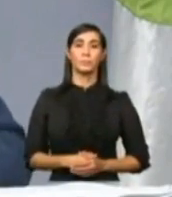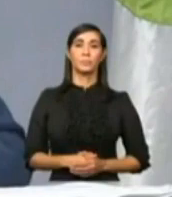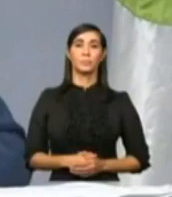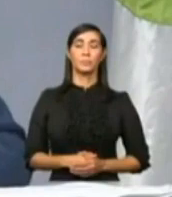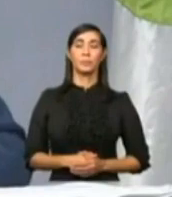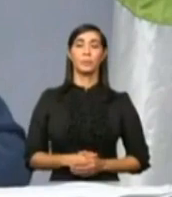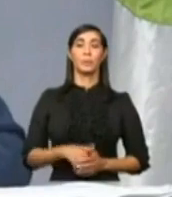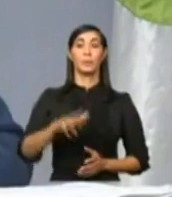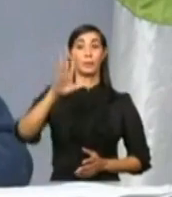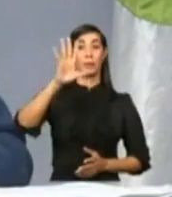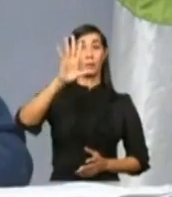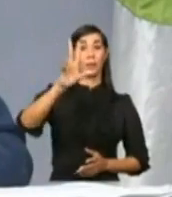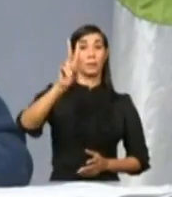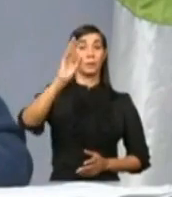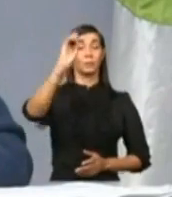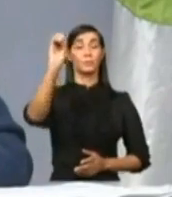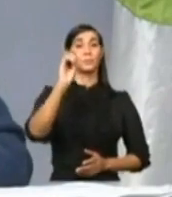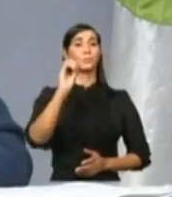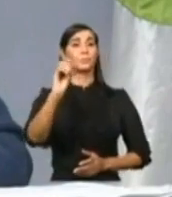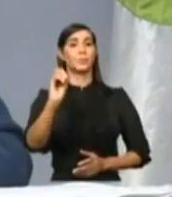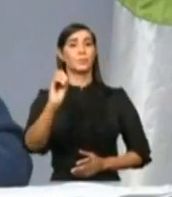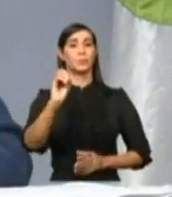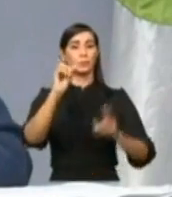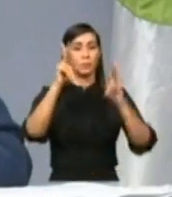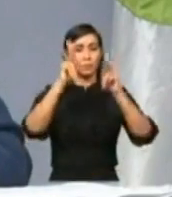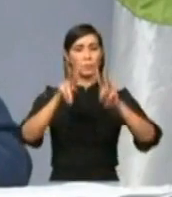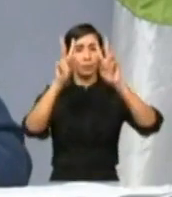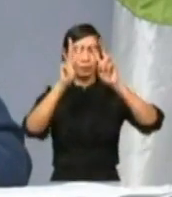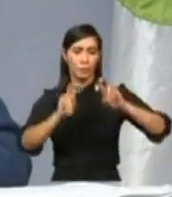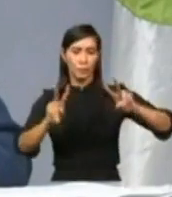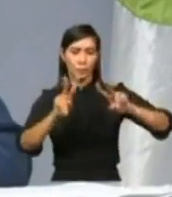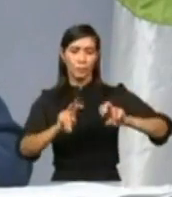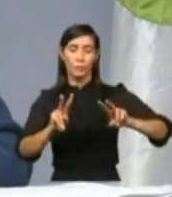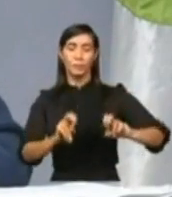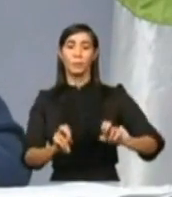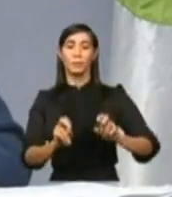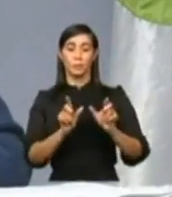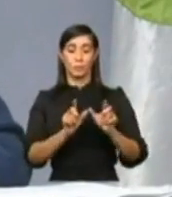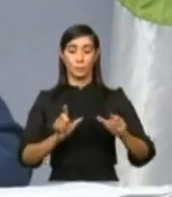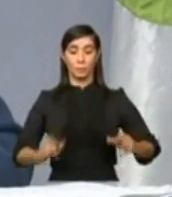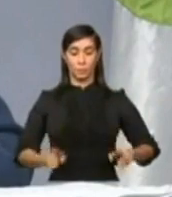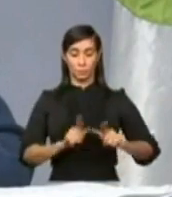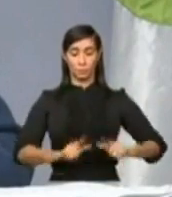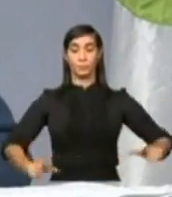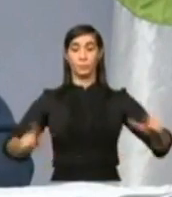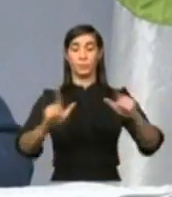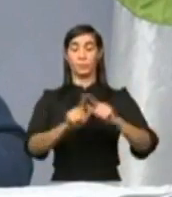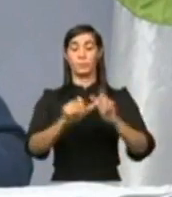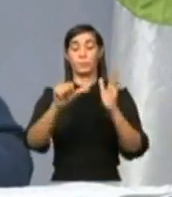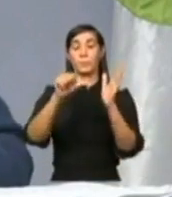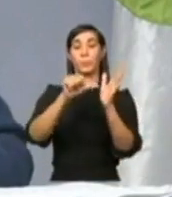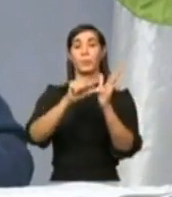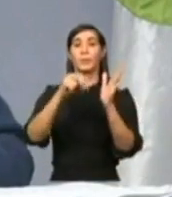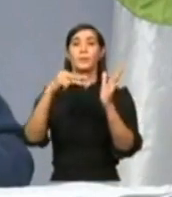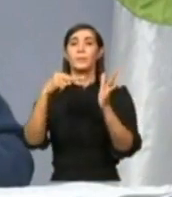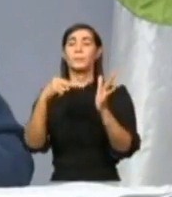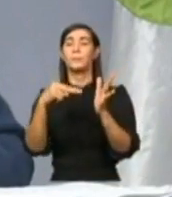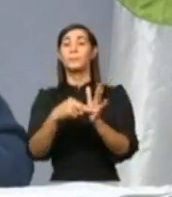el 52% de los casos procesados corresponden al Distrito Nacional,